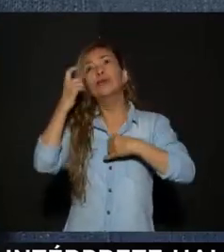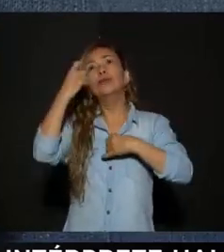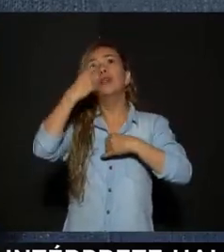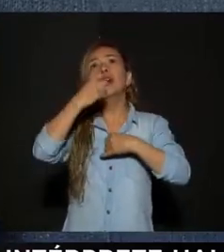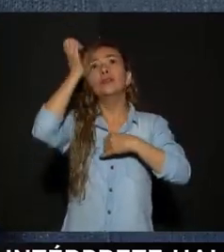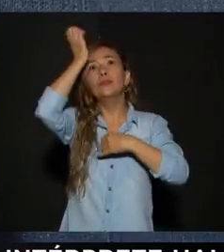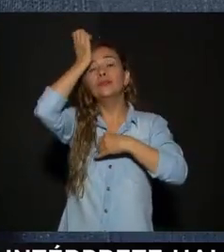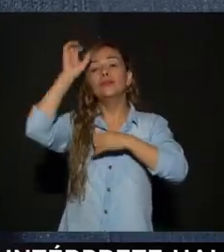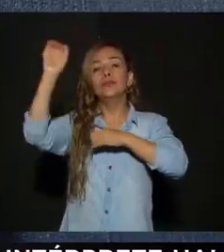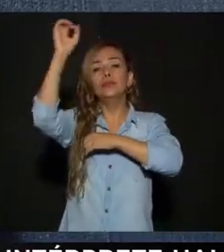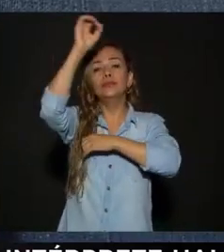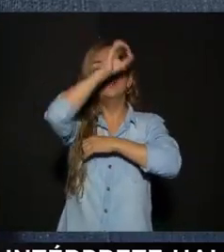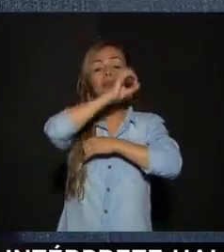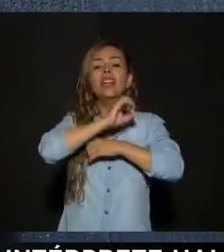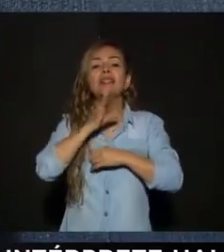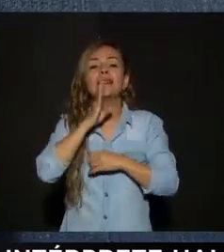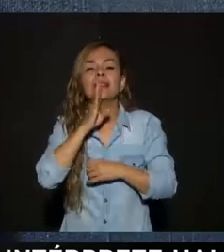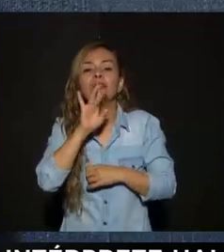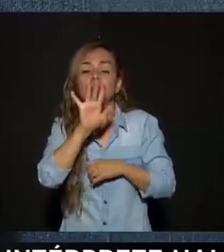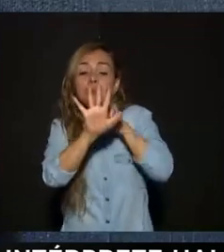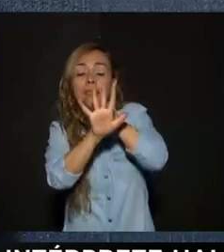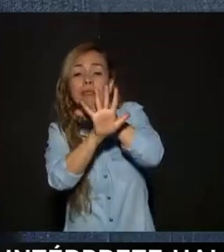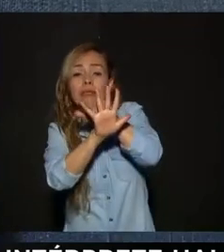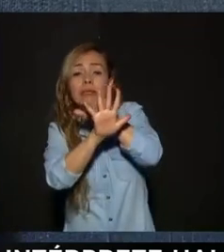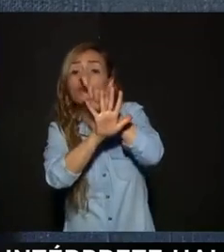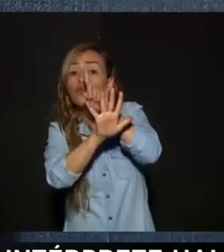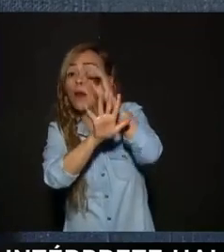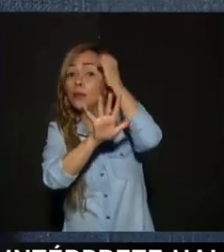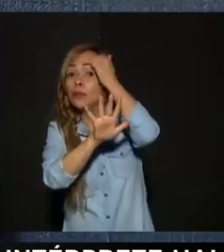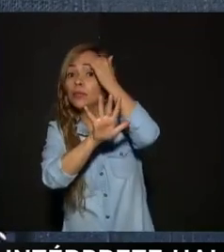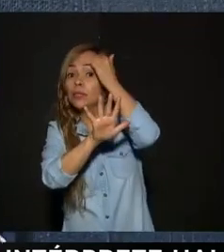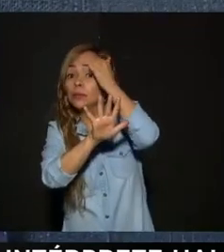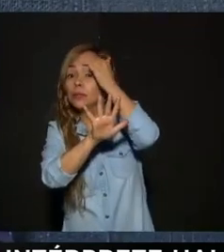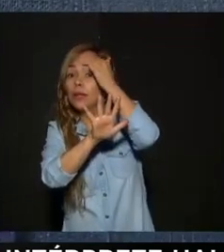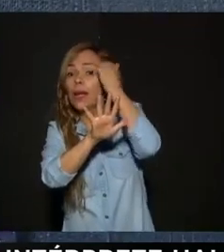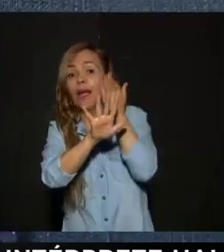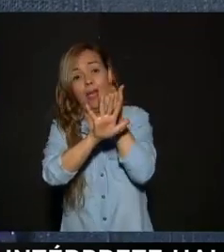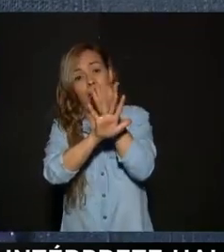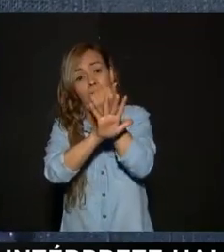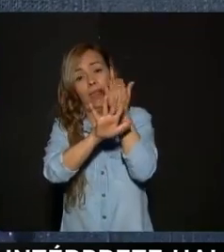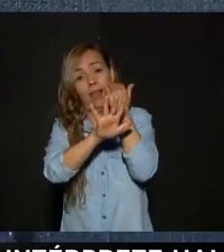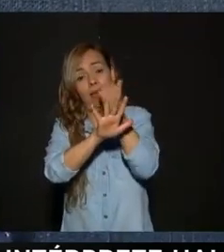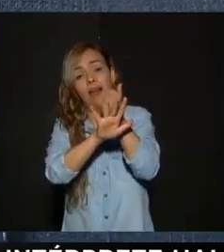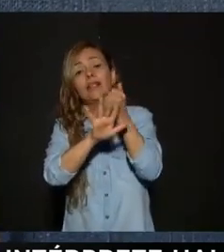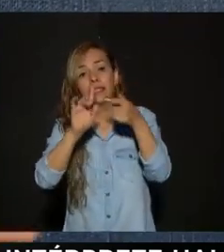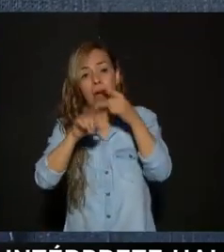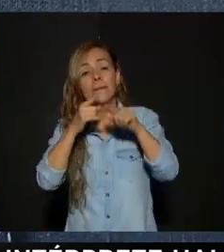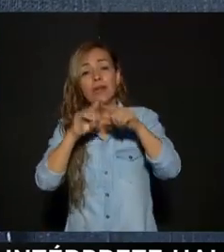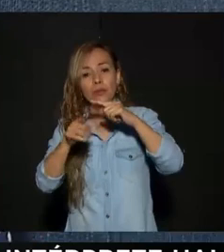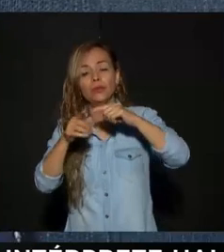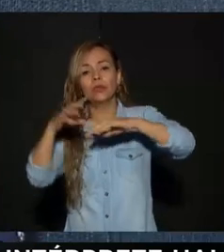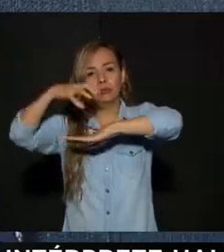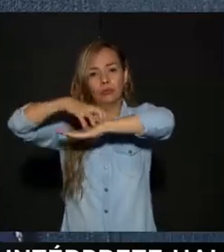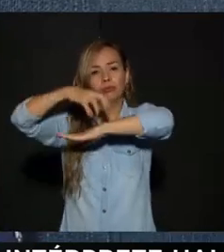los niños. Una maestra de Astromae, que es una comunidad de maestros, amigos de Explora, que se